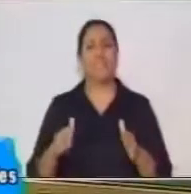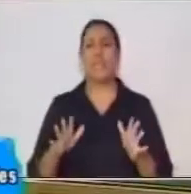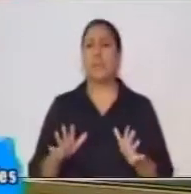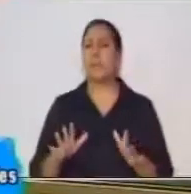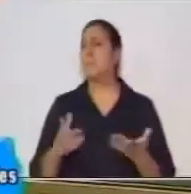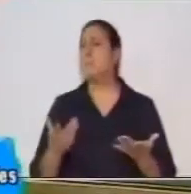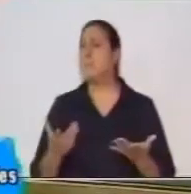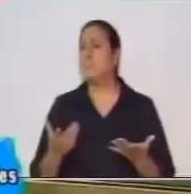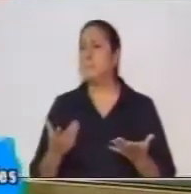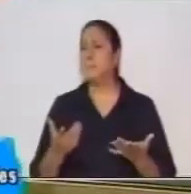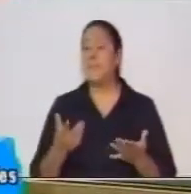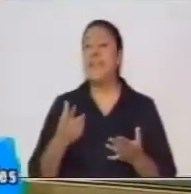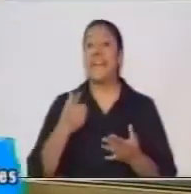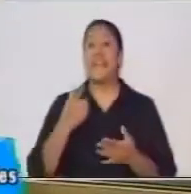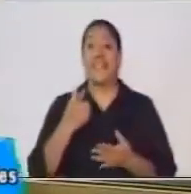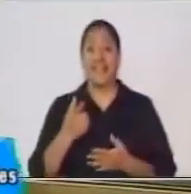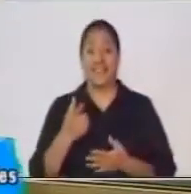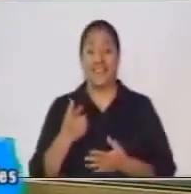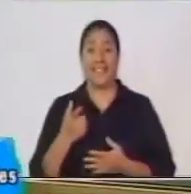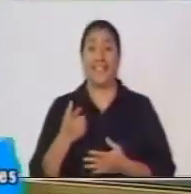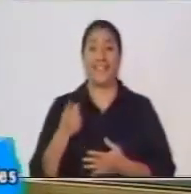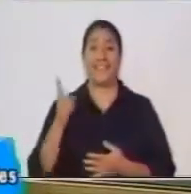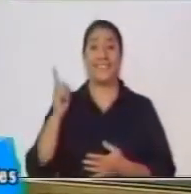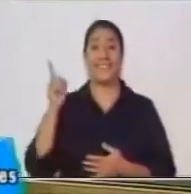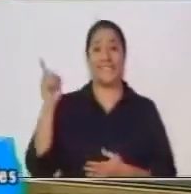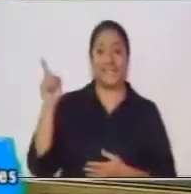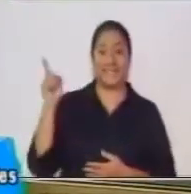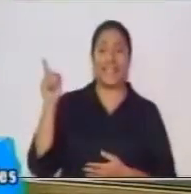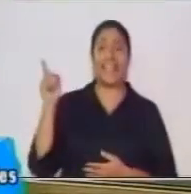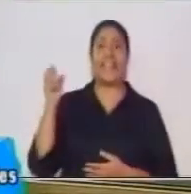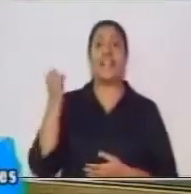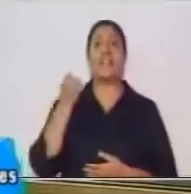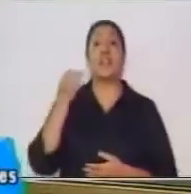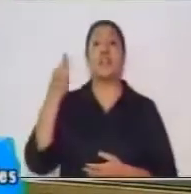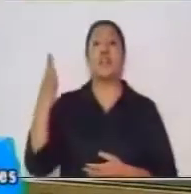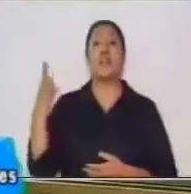decir que acá el número va a ser